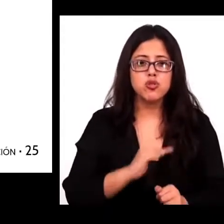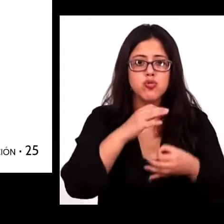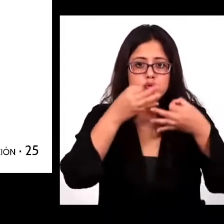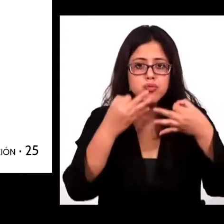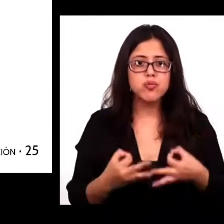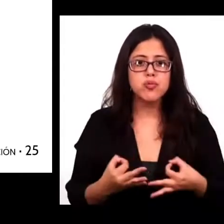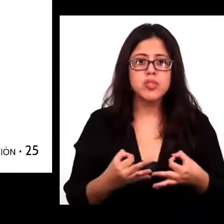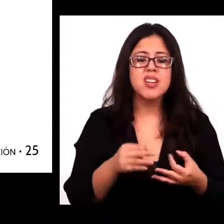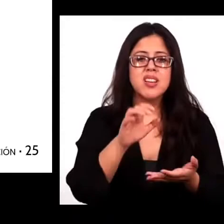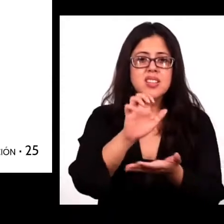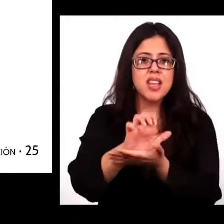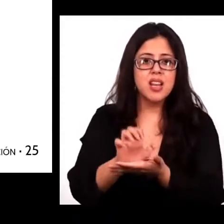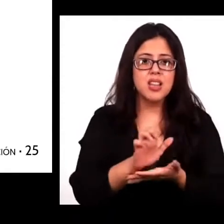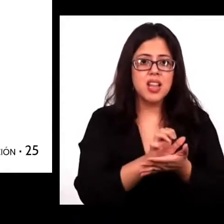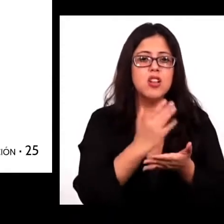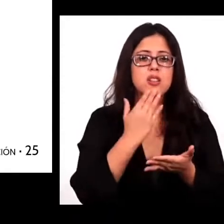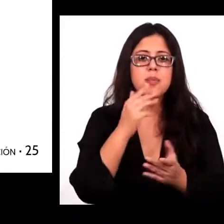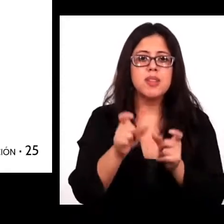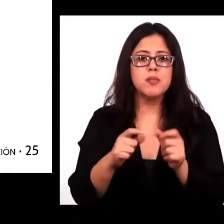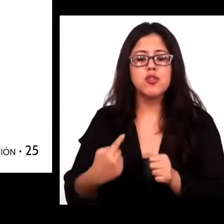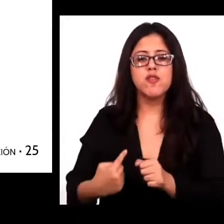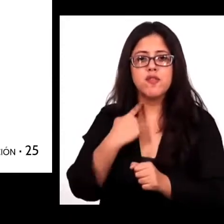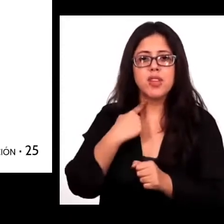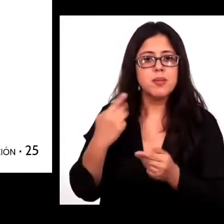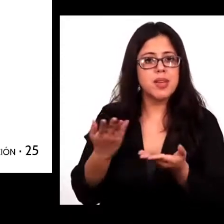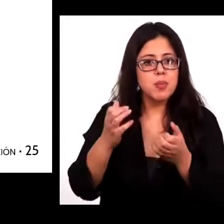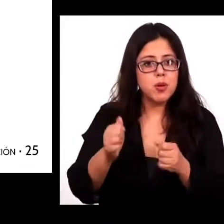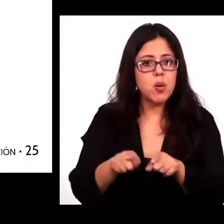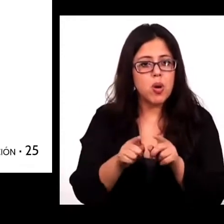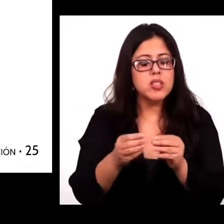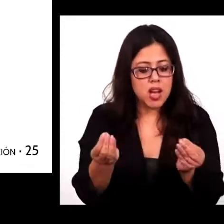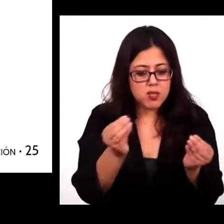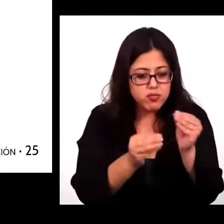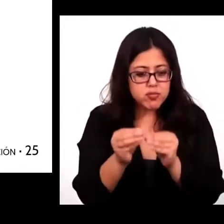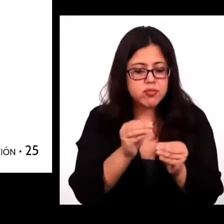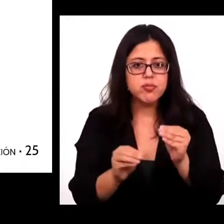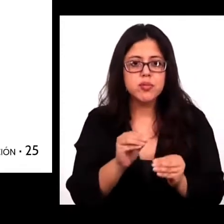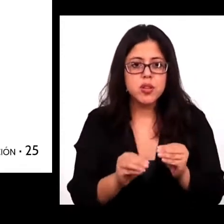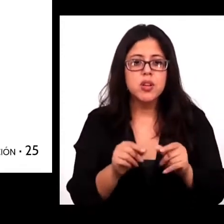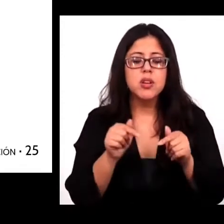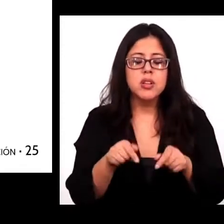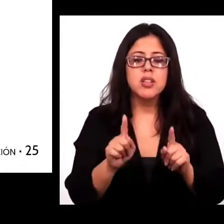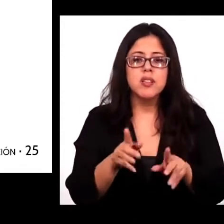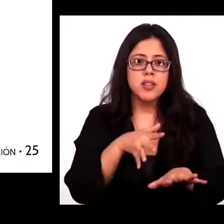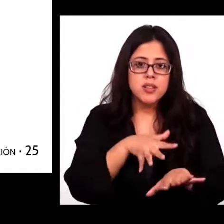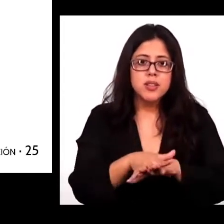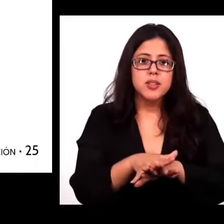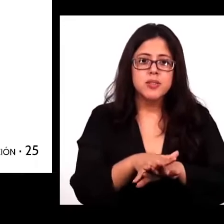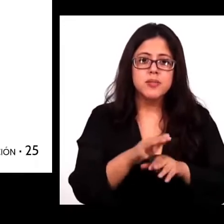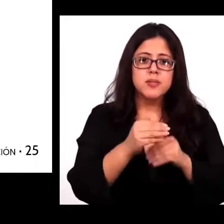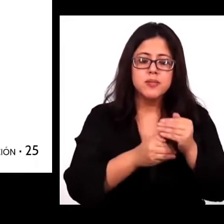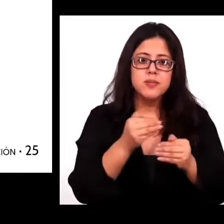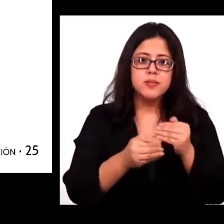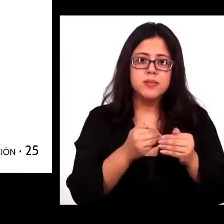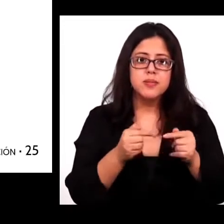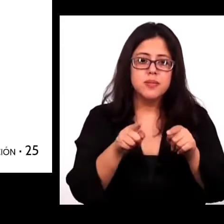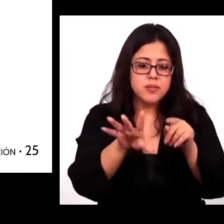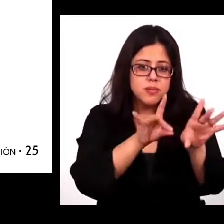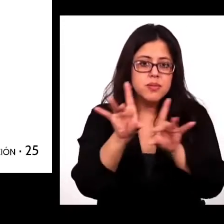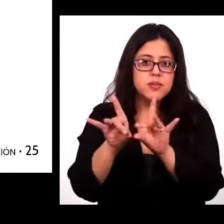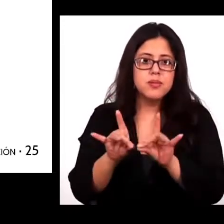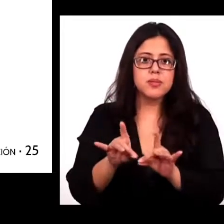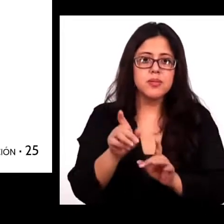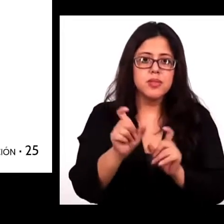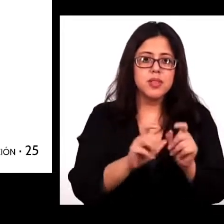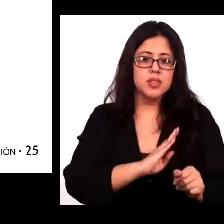órganos del Estado y de las propias víctimas para poder realizar su función, que debe ser integrada a través de un proceso de designación de sus